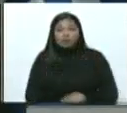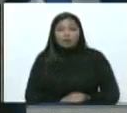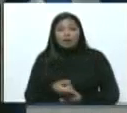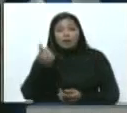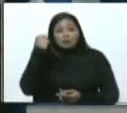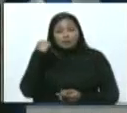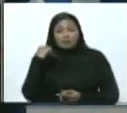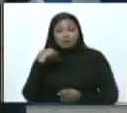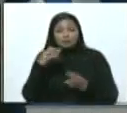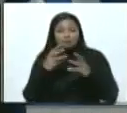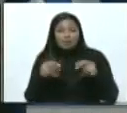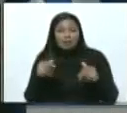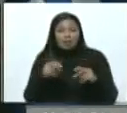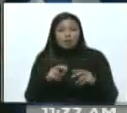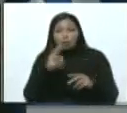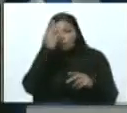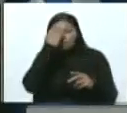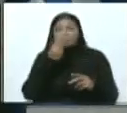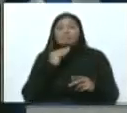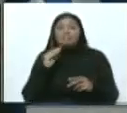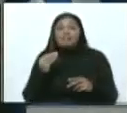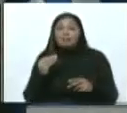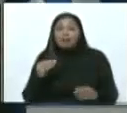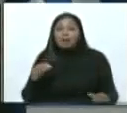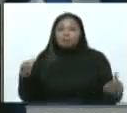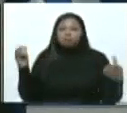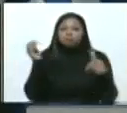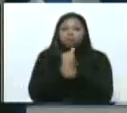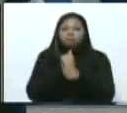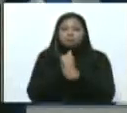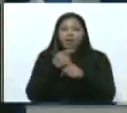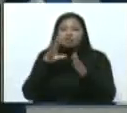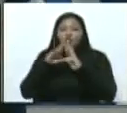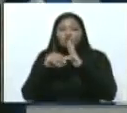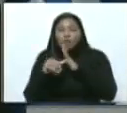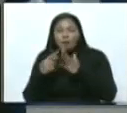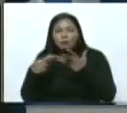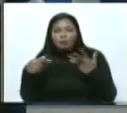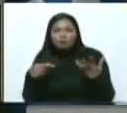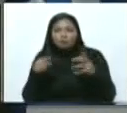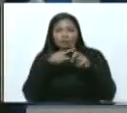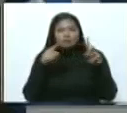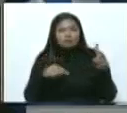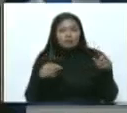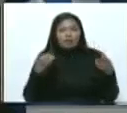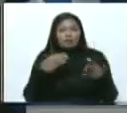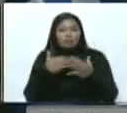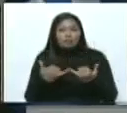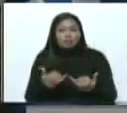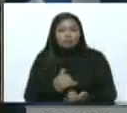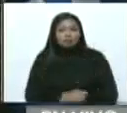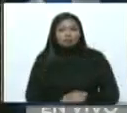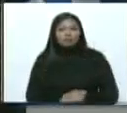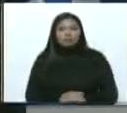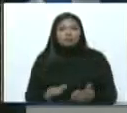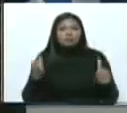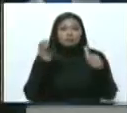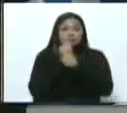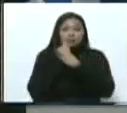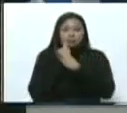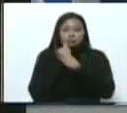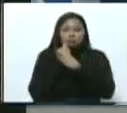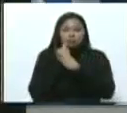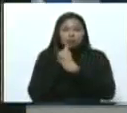fue desmantelada en Los Teques una banda dedicada al hurto de material eléctrico de la empresa Corpolec. Fueron detenidos en